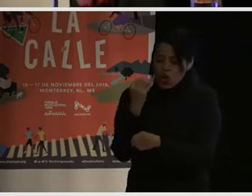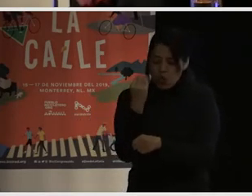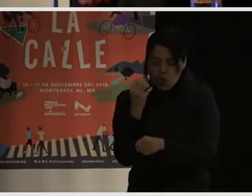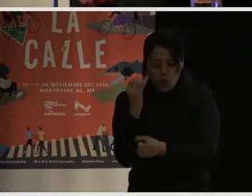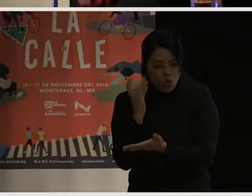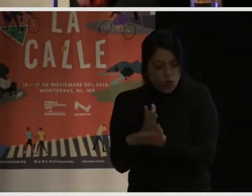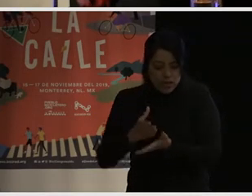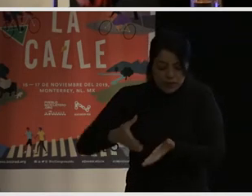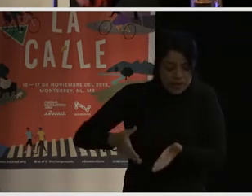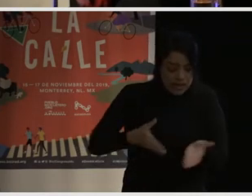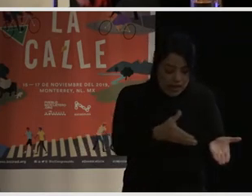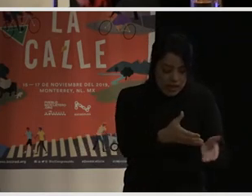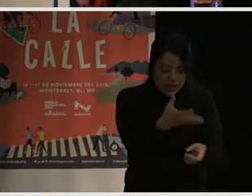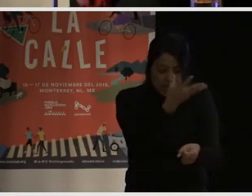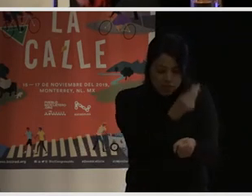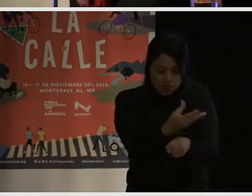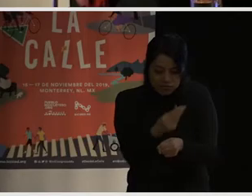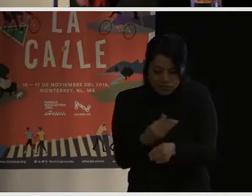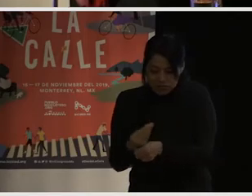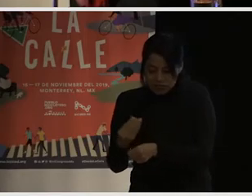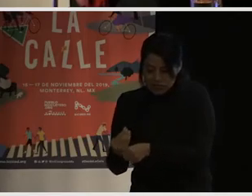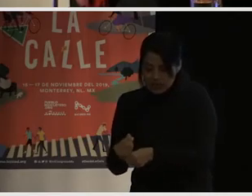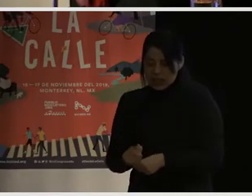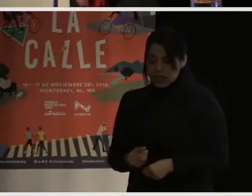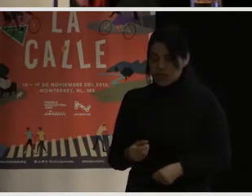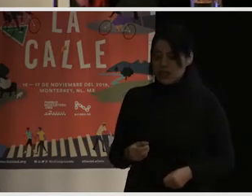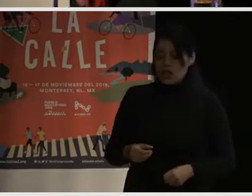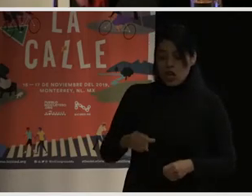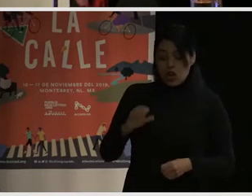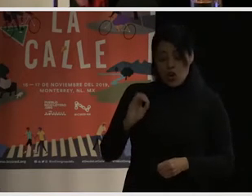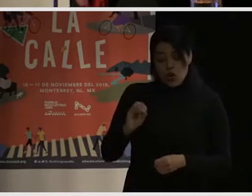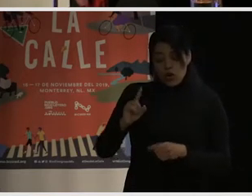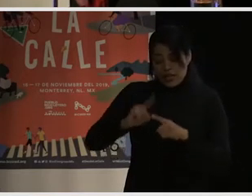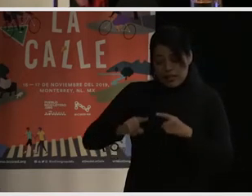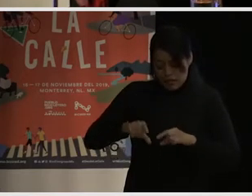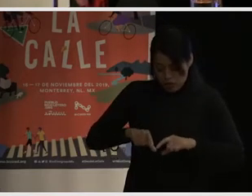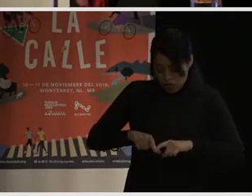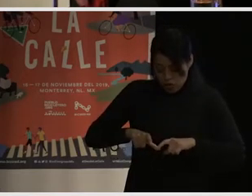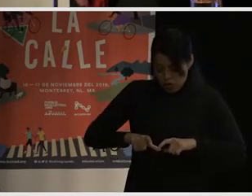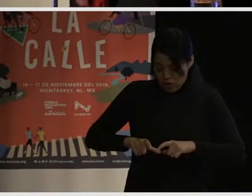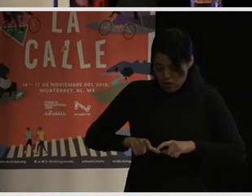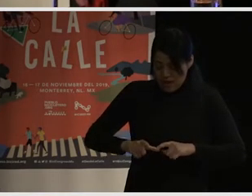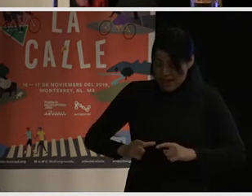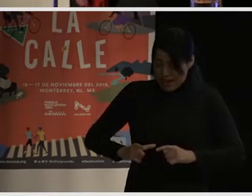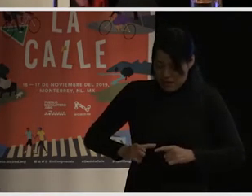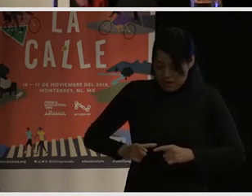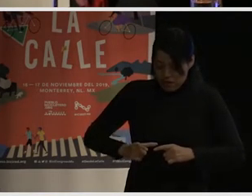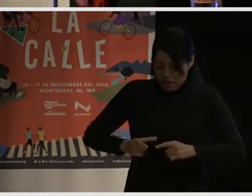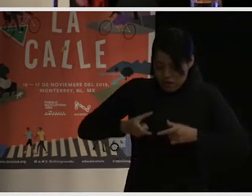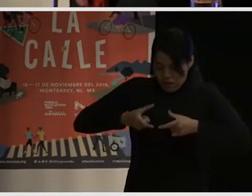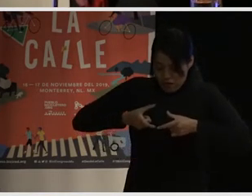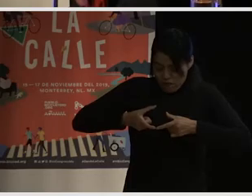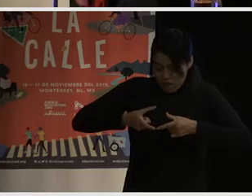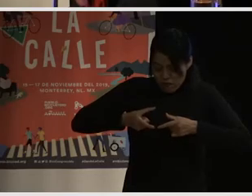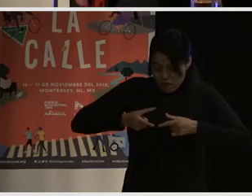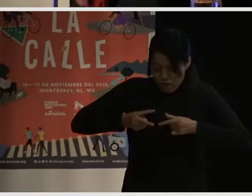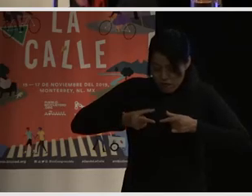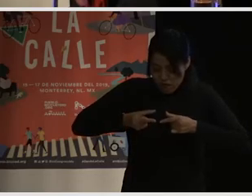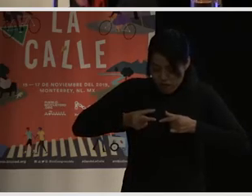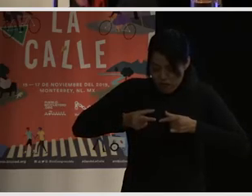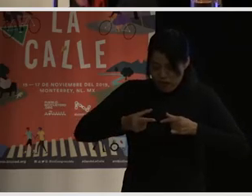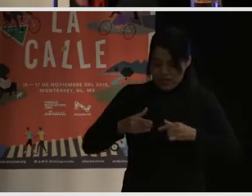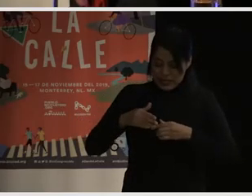hacían una una calle incluso siempre cortándole más la banqueta para hacerle como mayor capacidad y en el aspecto